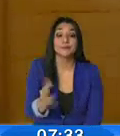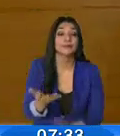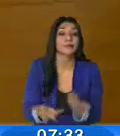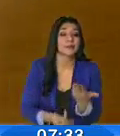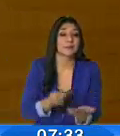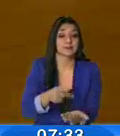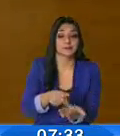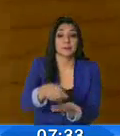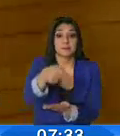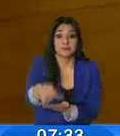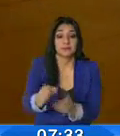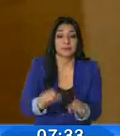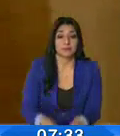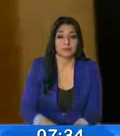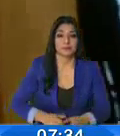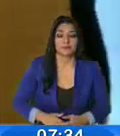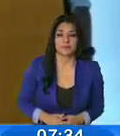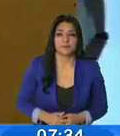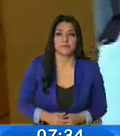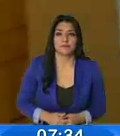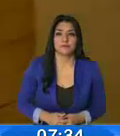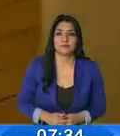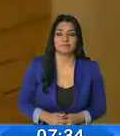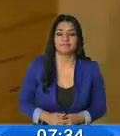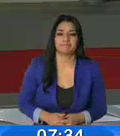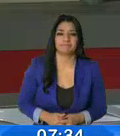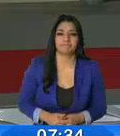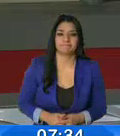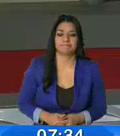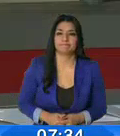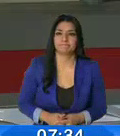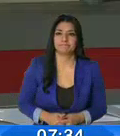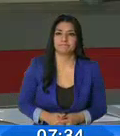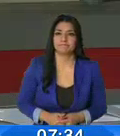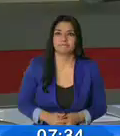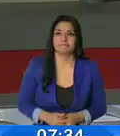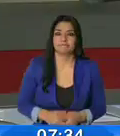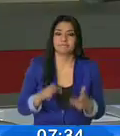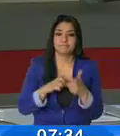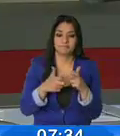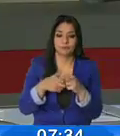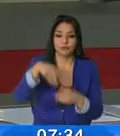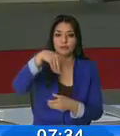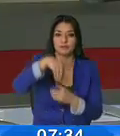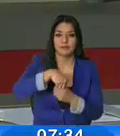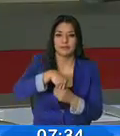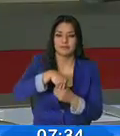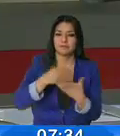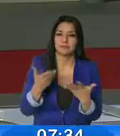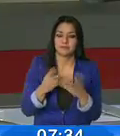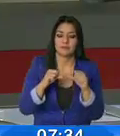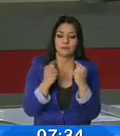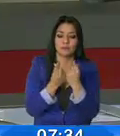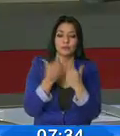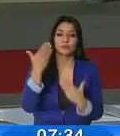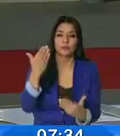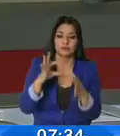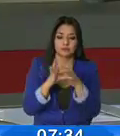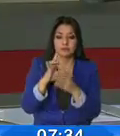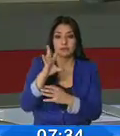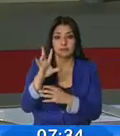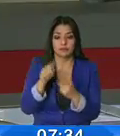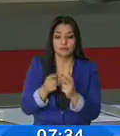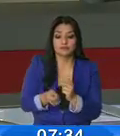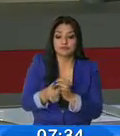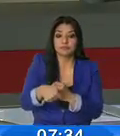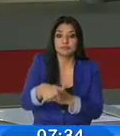la próxima semana, informó Charlie Pisa. En medio de problemas internos que atravesaría el movimiento Alianza País y a puertas